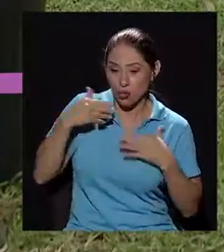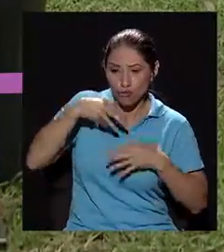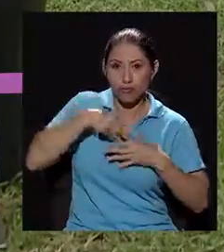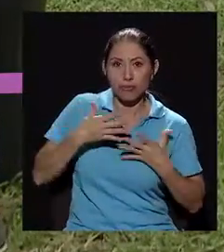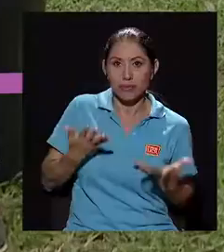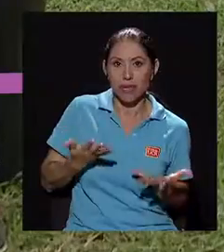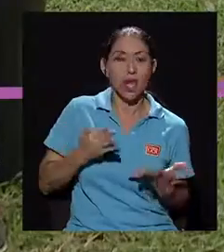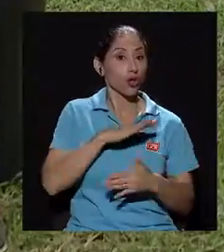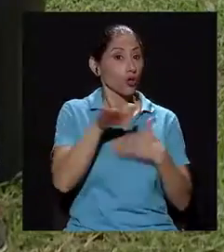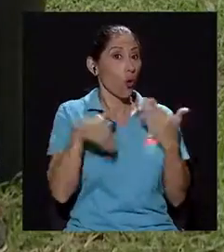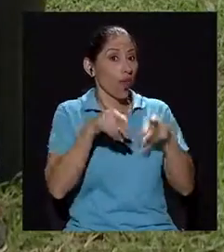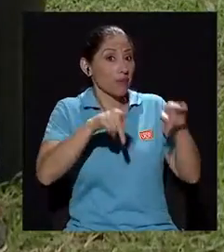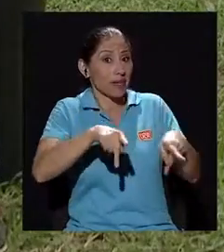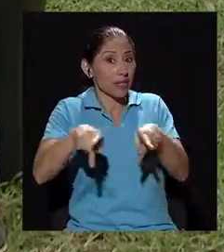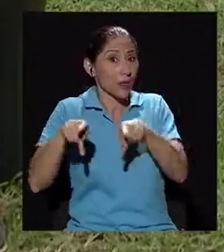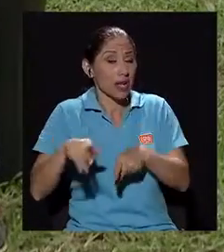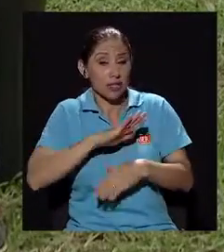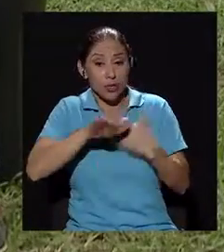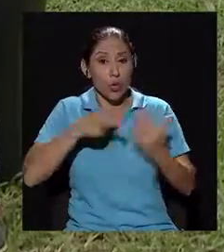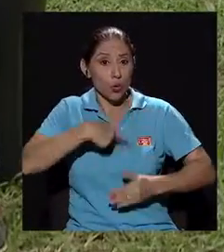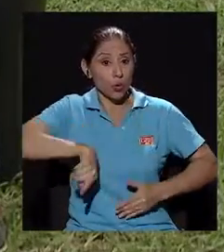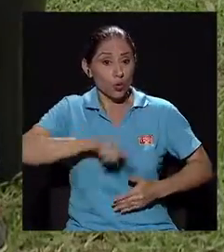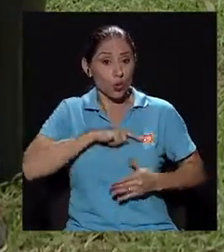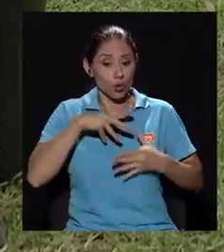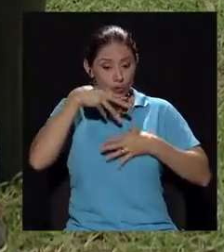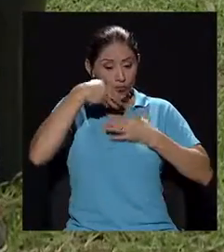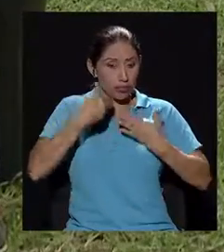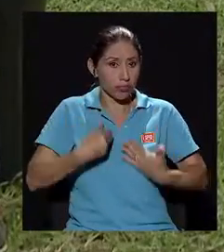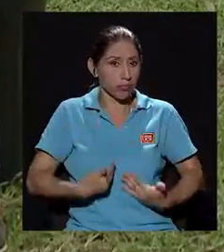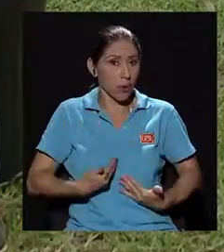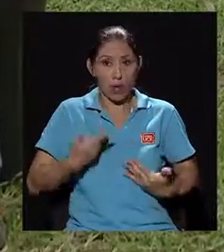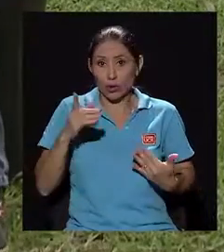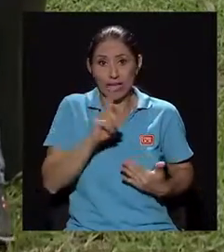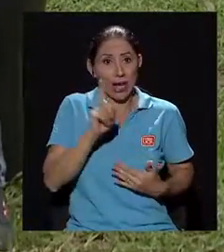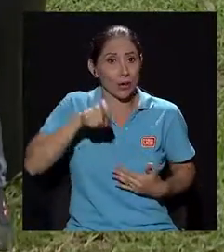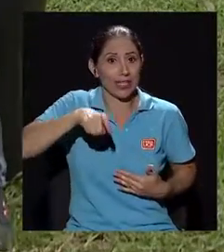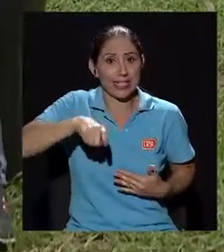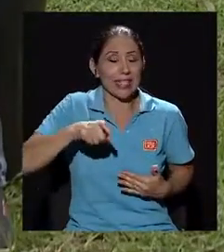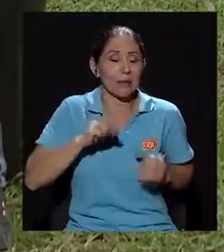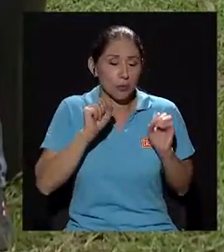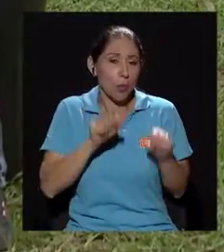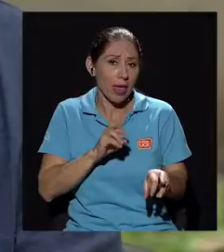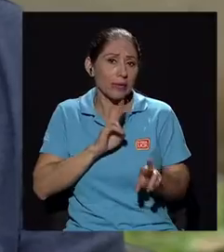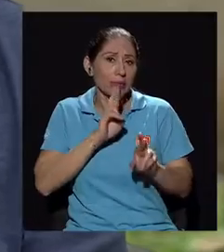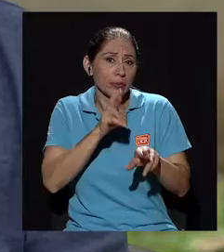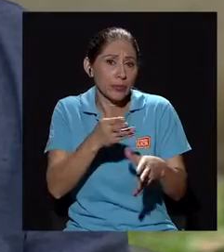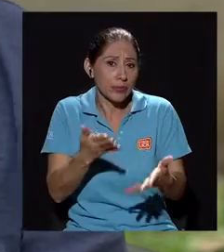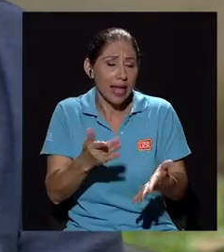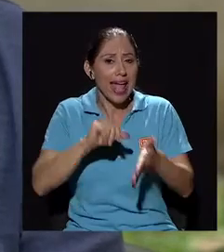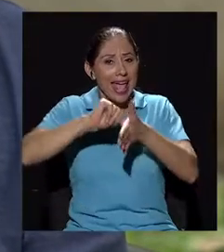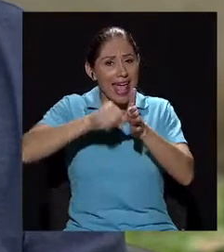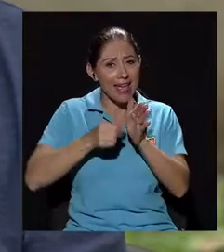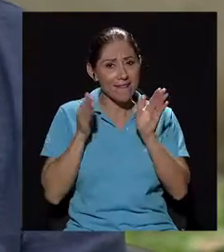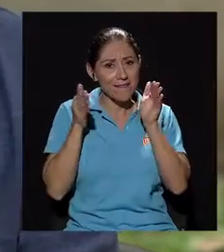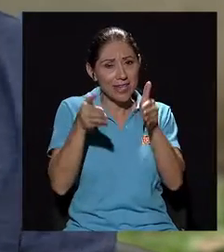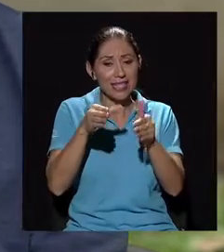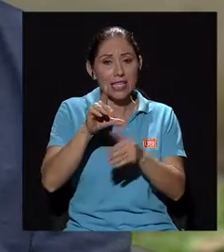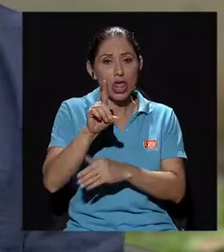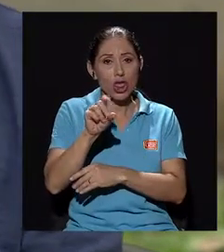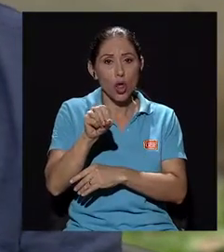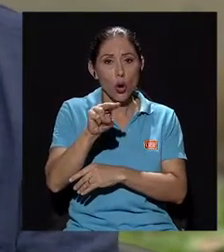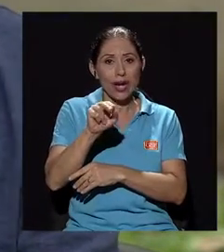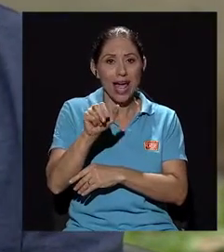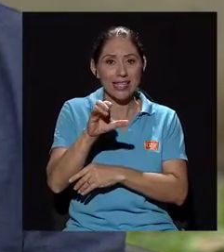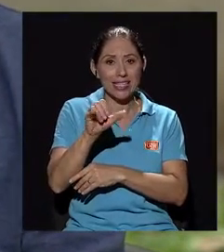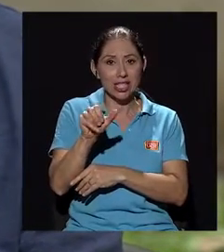de ser fuentes de salud mediante nuestros órganos cuando ya no los necesitemos. Y hago énfasis en que la donación debe